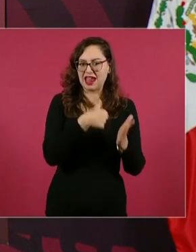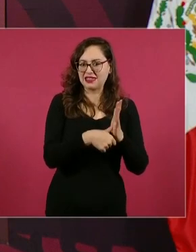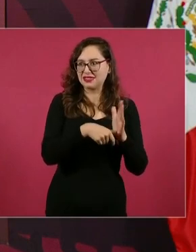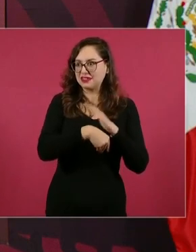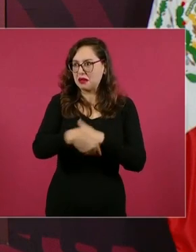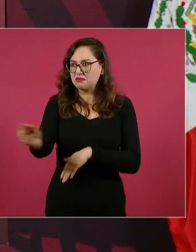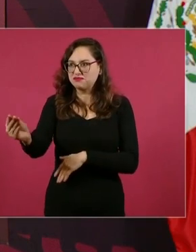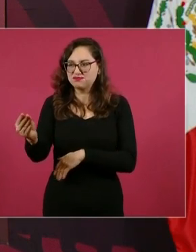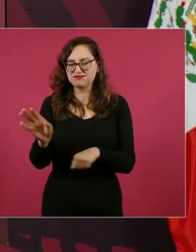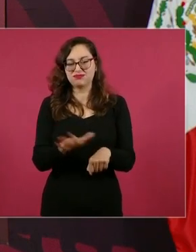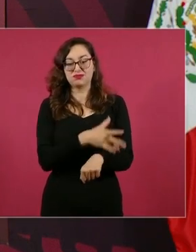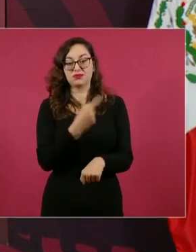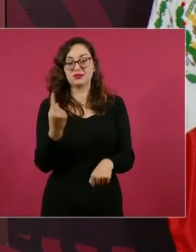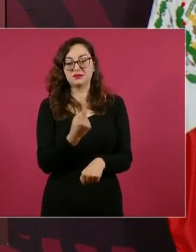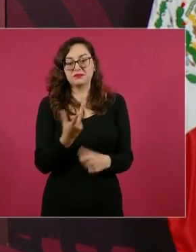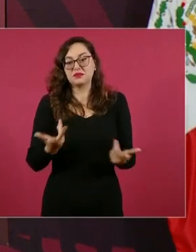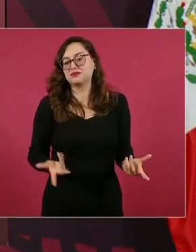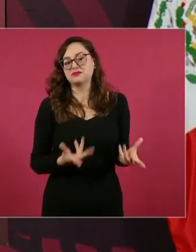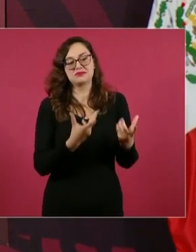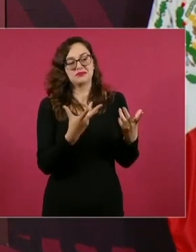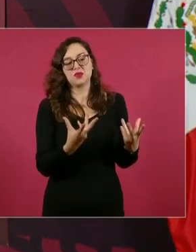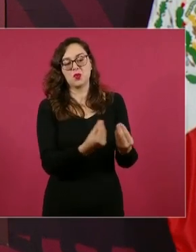sector del